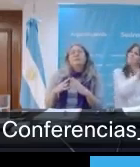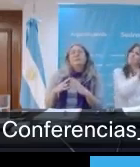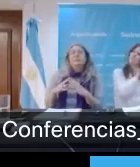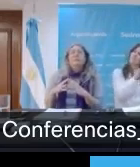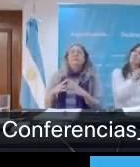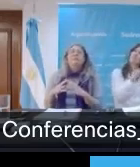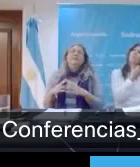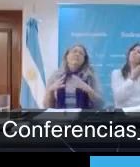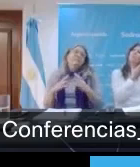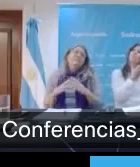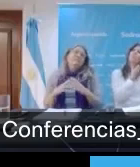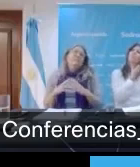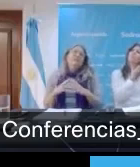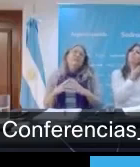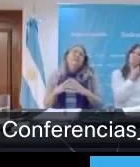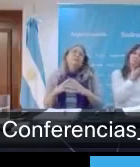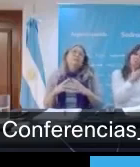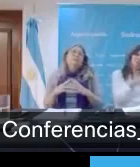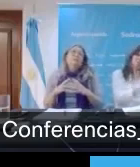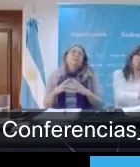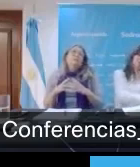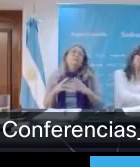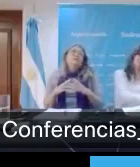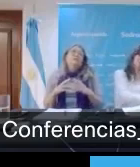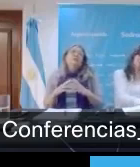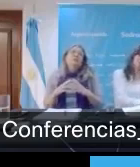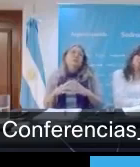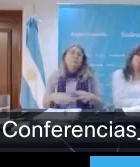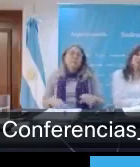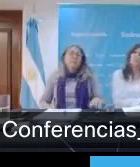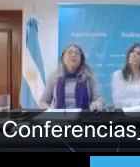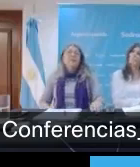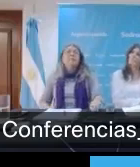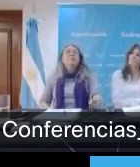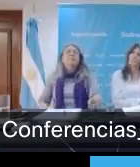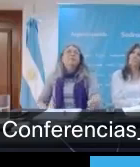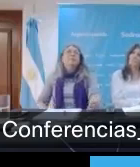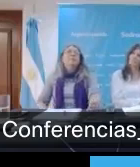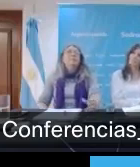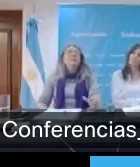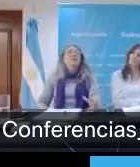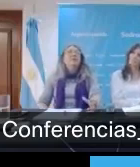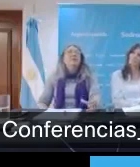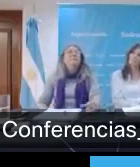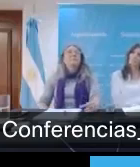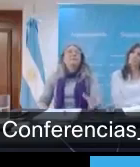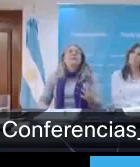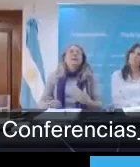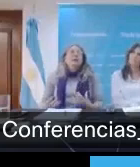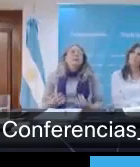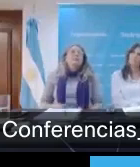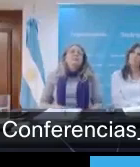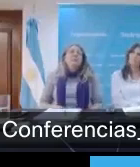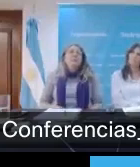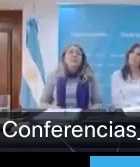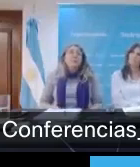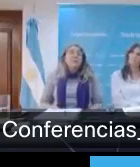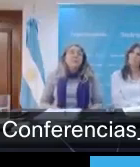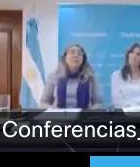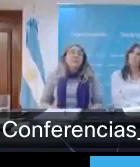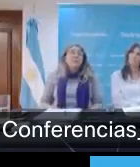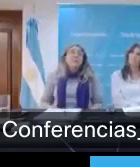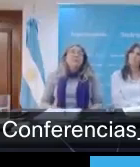pensamos en estas dimensiones, hacemos como un forzamiento didáctico, porque en realidad es muy difícil separar a las personas